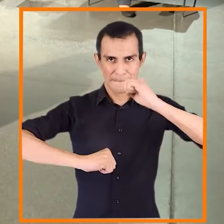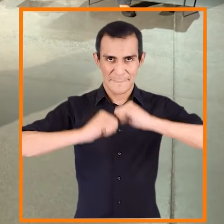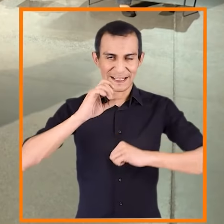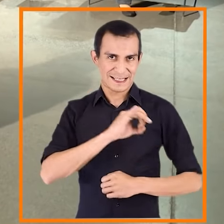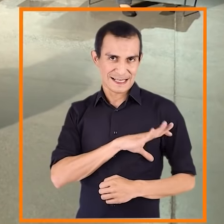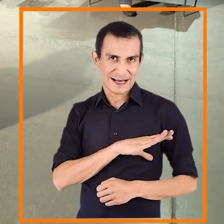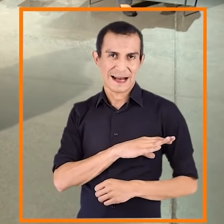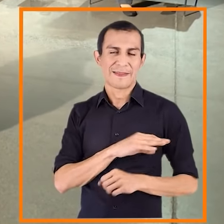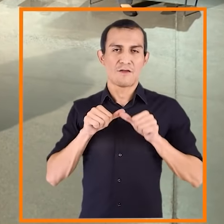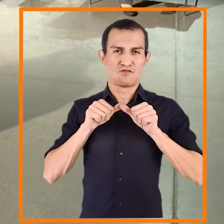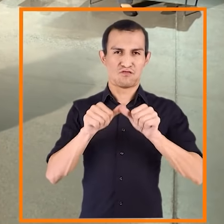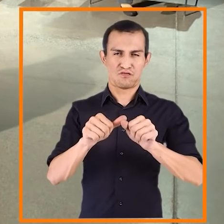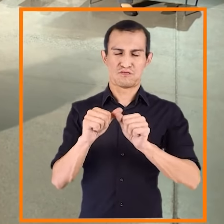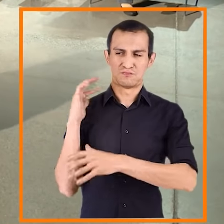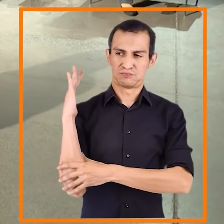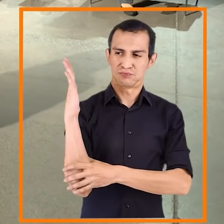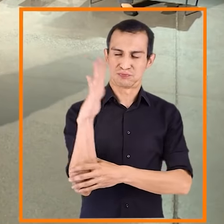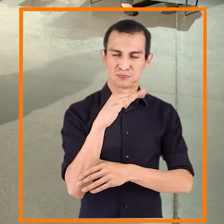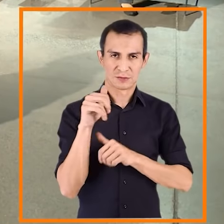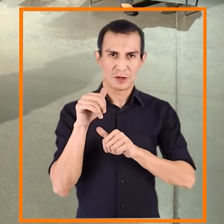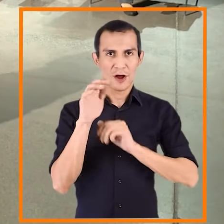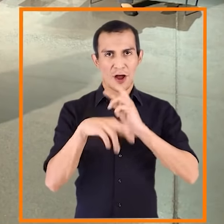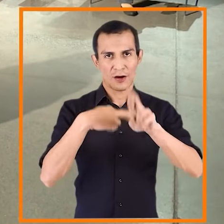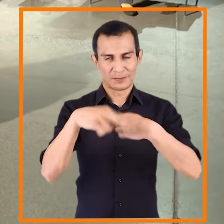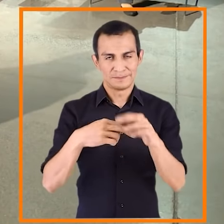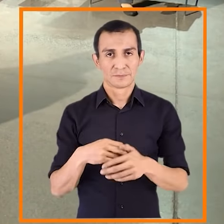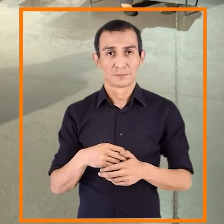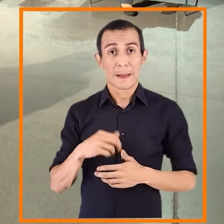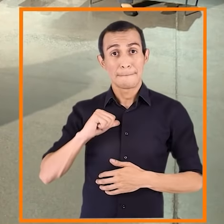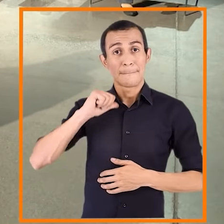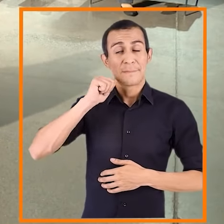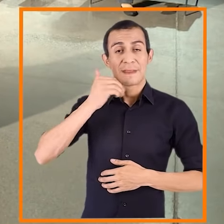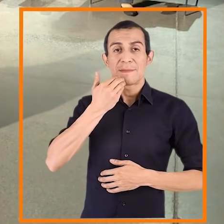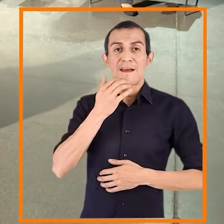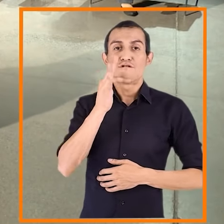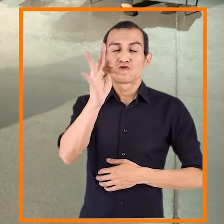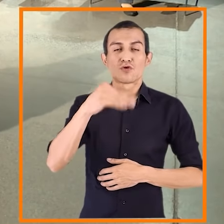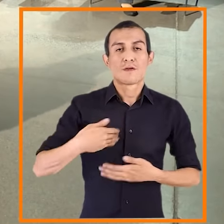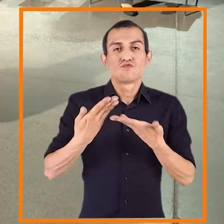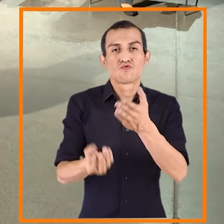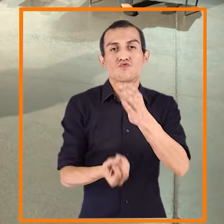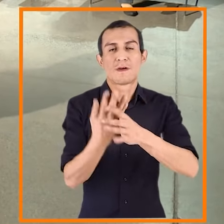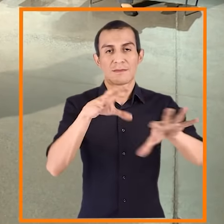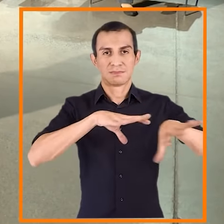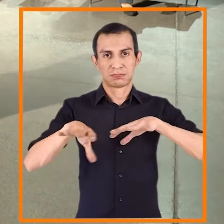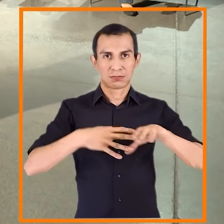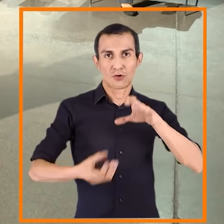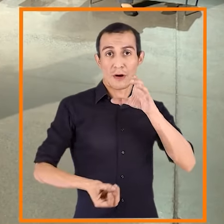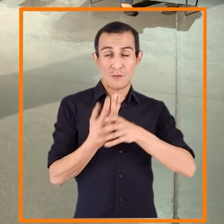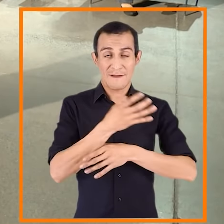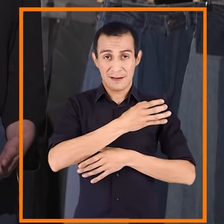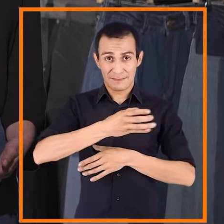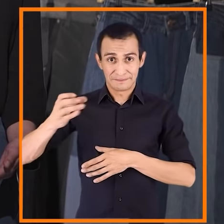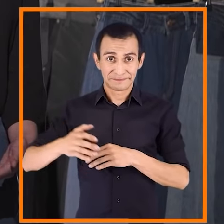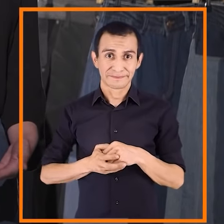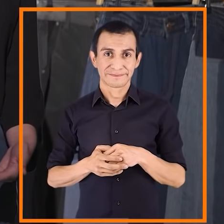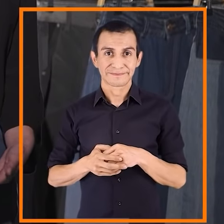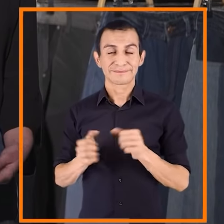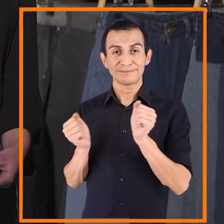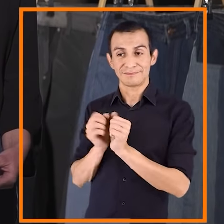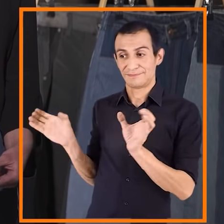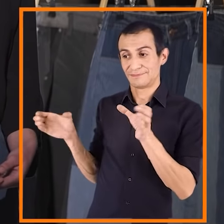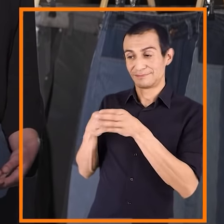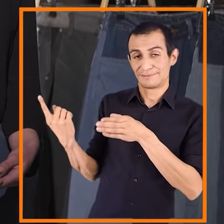sostenible. Y por otro lado, también ahora que mañana entregamos una nueva producción, vamos a vender a través de una nueva marca. Grupo